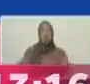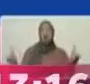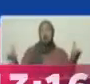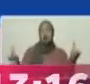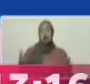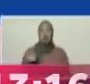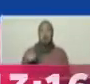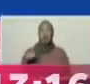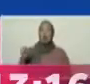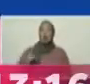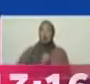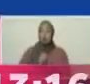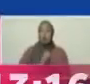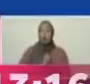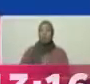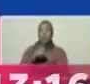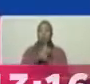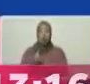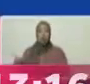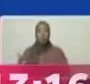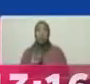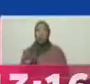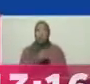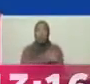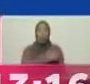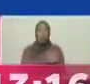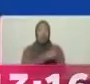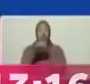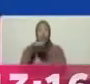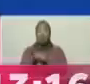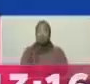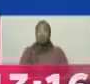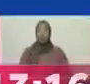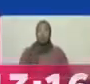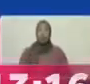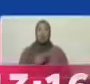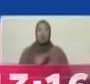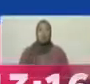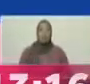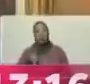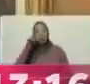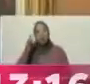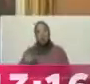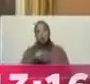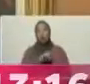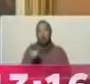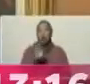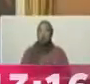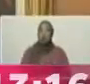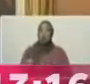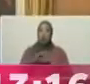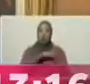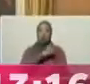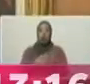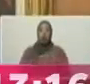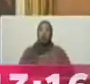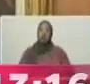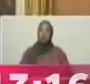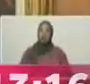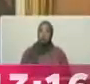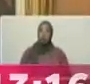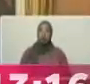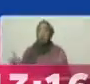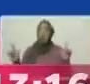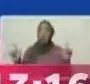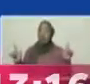Recoleta, en Venezuela. Polémicas declaraciones respecto a los derechos humanos, entre otros temas también. Ahí te estamos viendo ya en pantalla, Antonio, para que nos puedas informar.